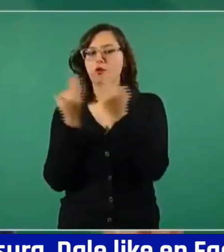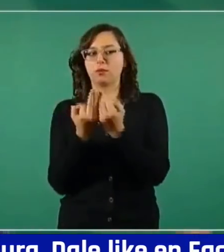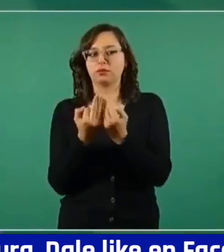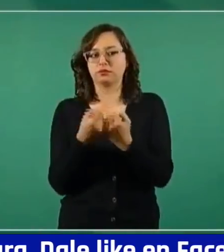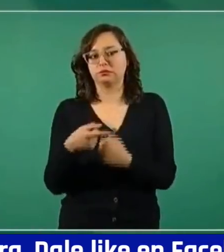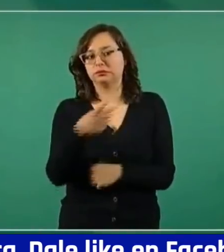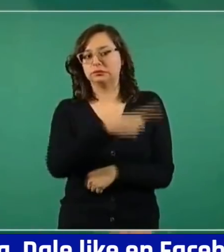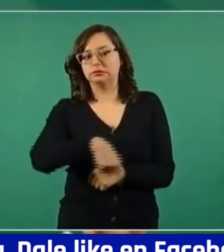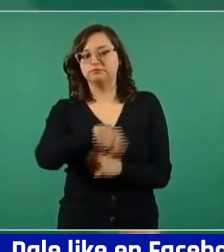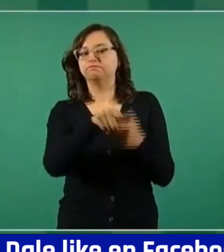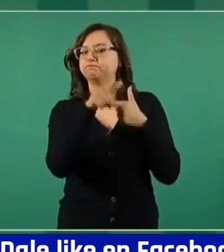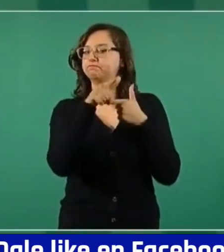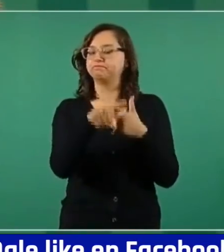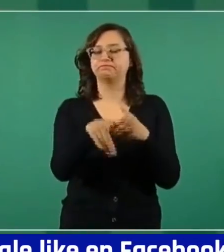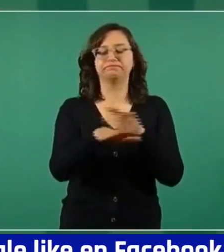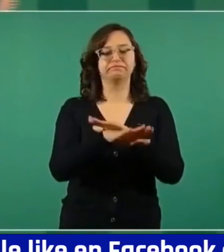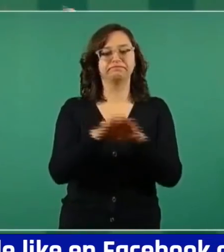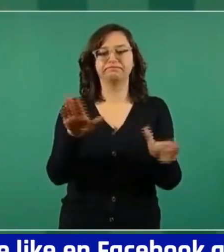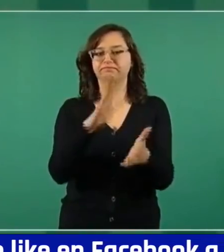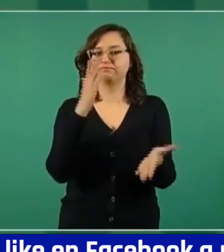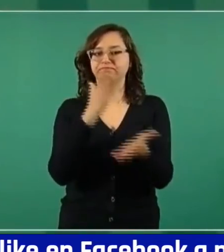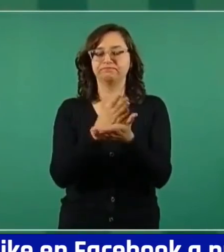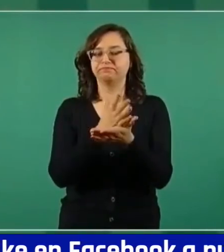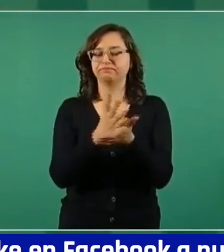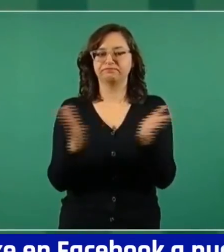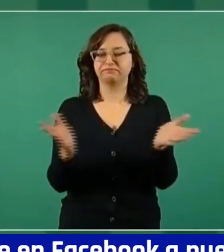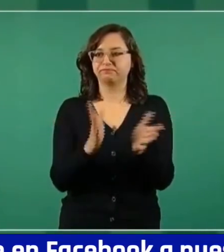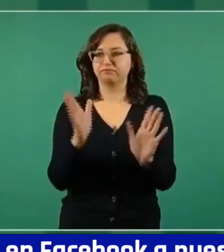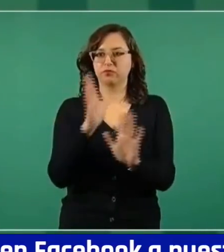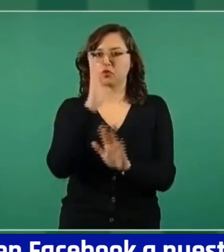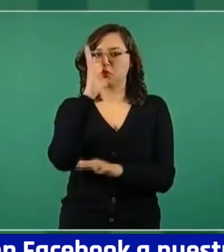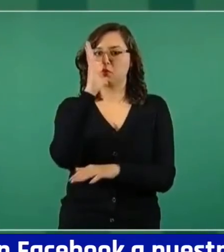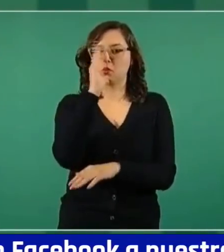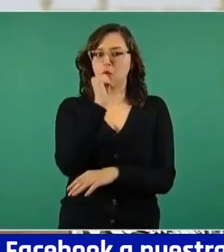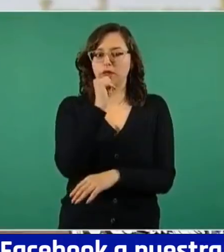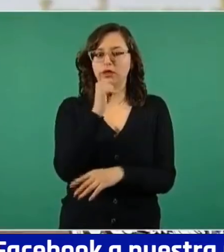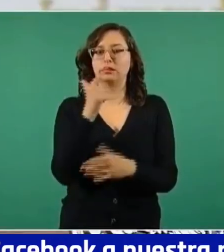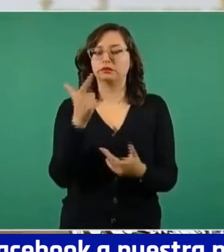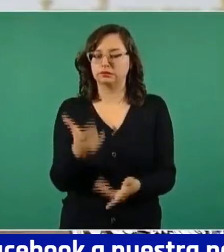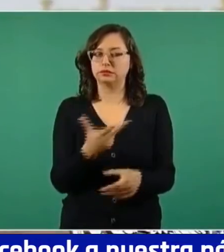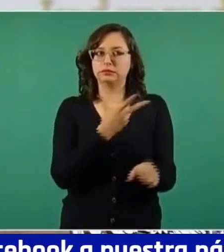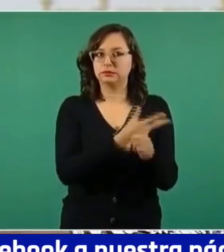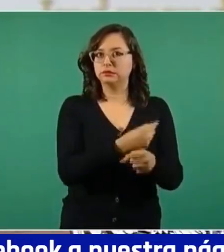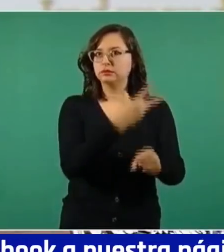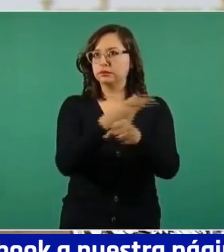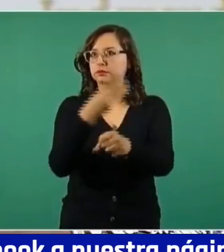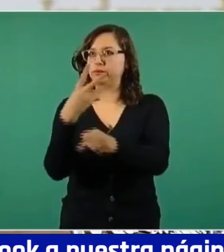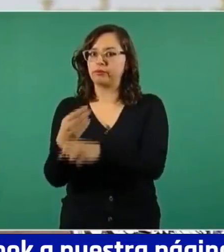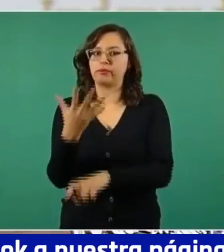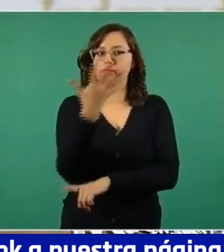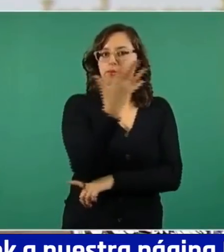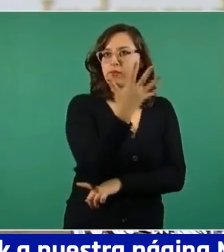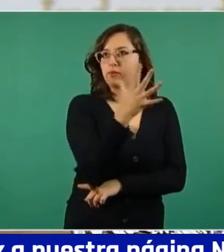demostrando de que no hay ningún daño al medio ambiente, que al contrario,